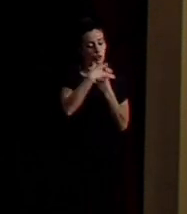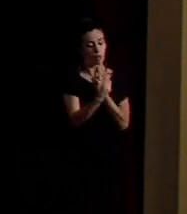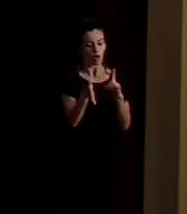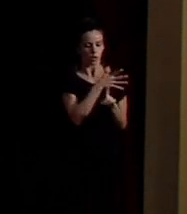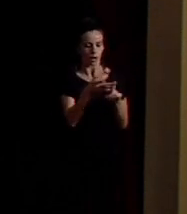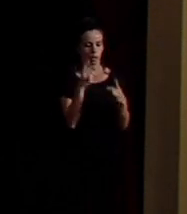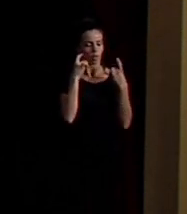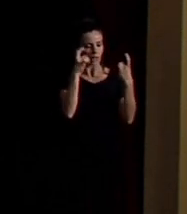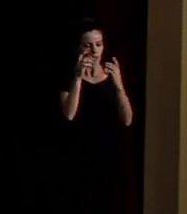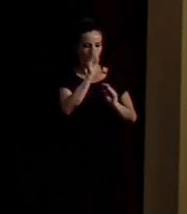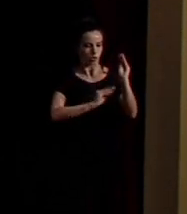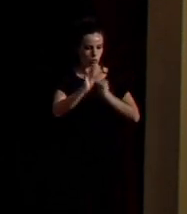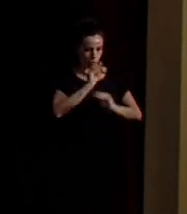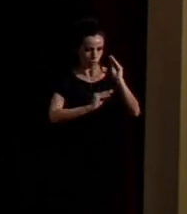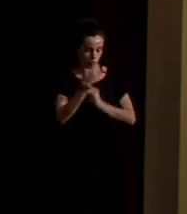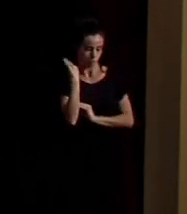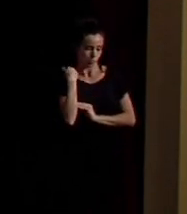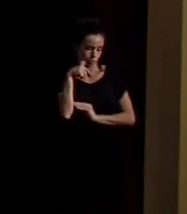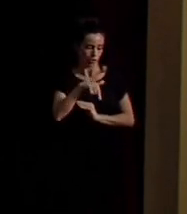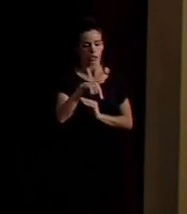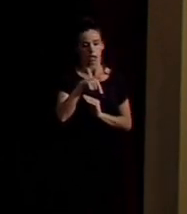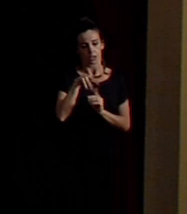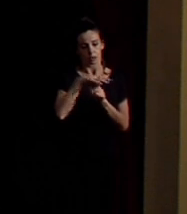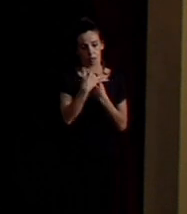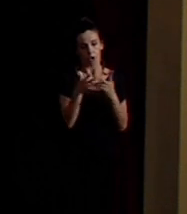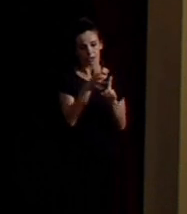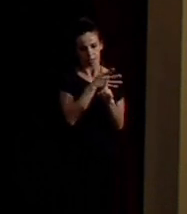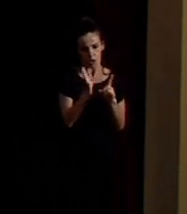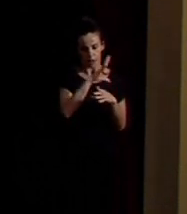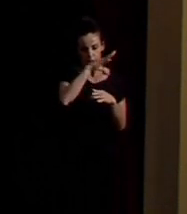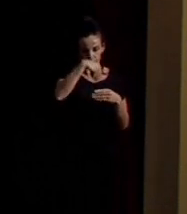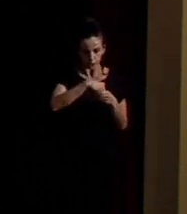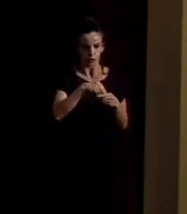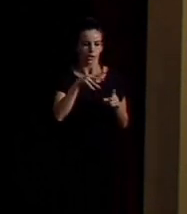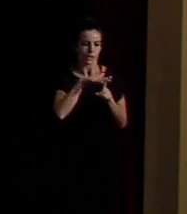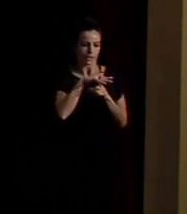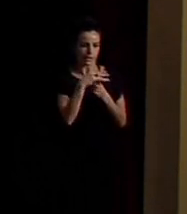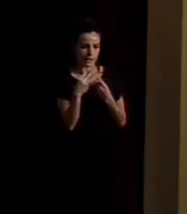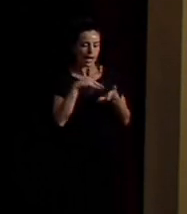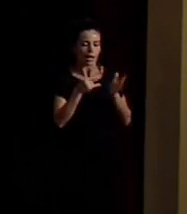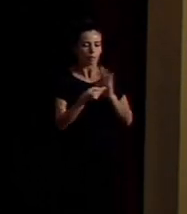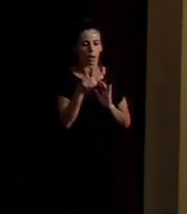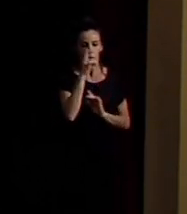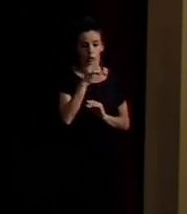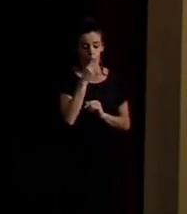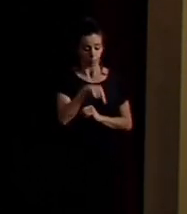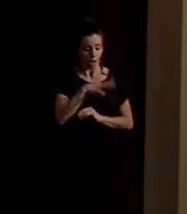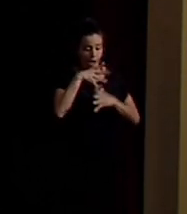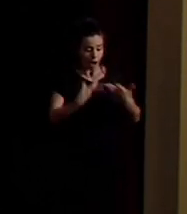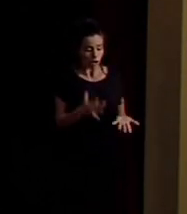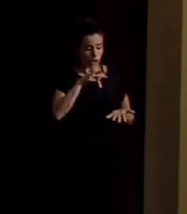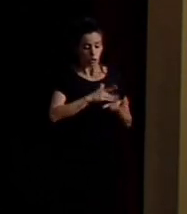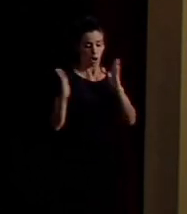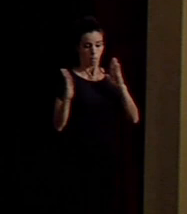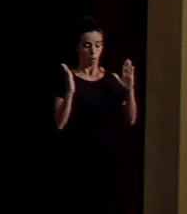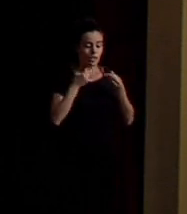supone el sistema prostitucional. Todo eso, además, en un momento histórico, podríamos decir, donde también estamos